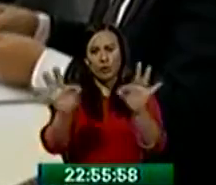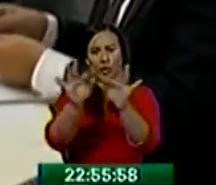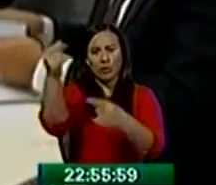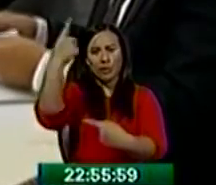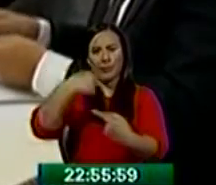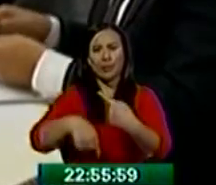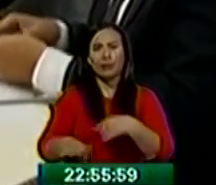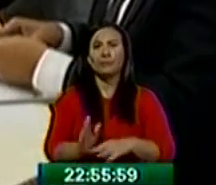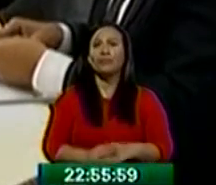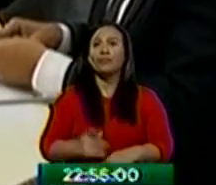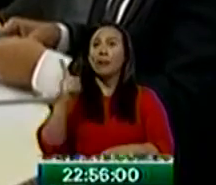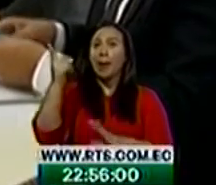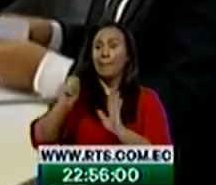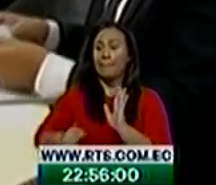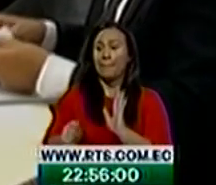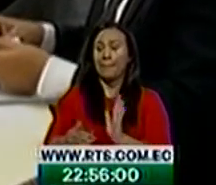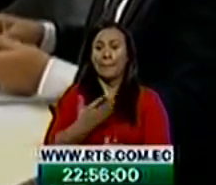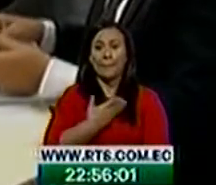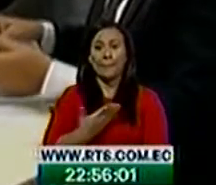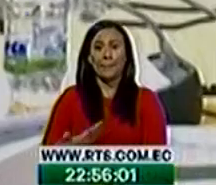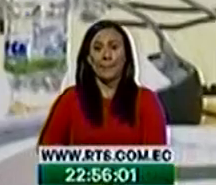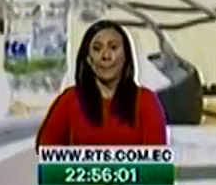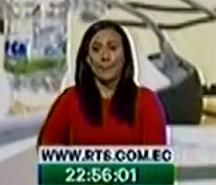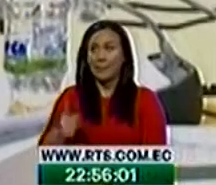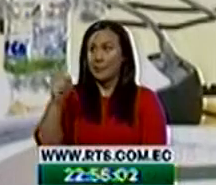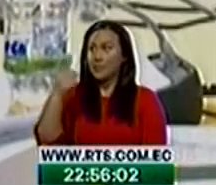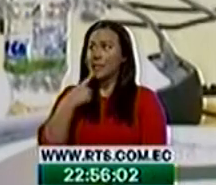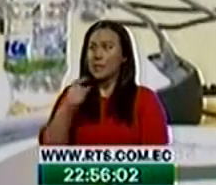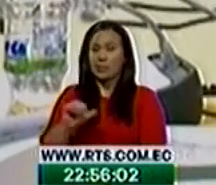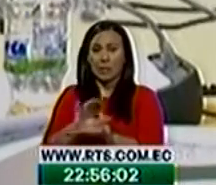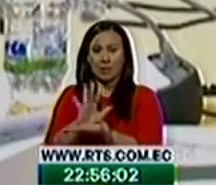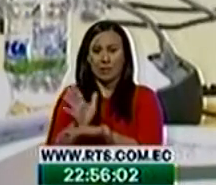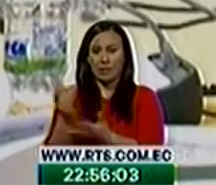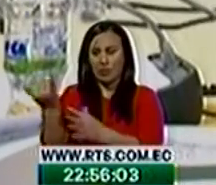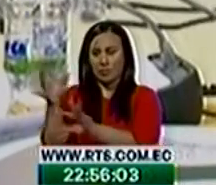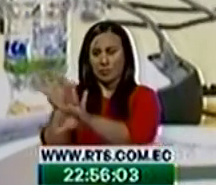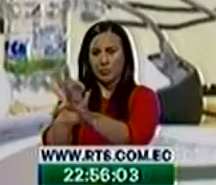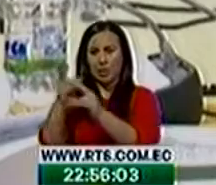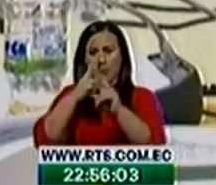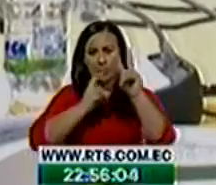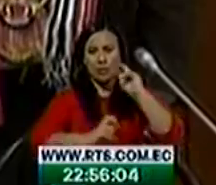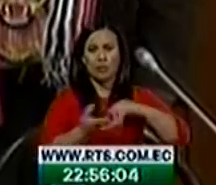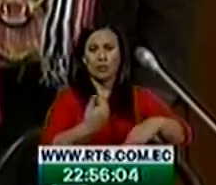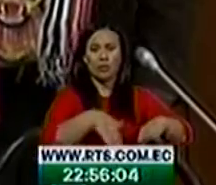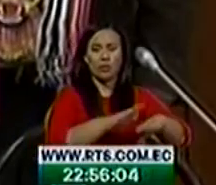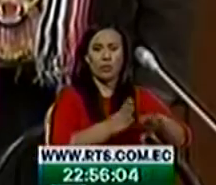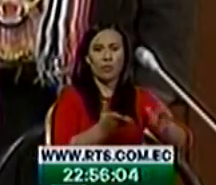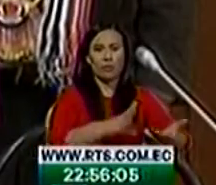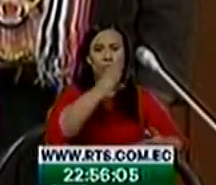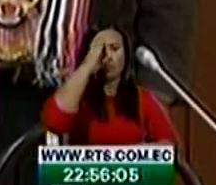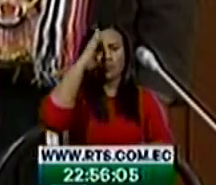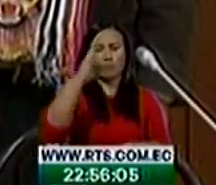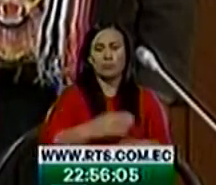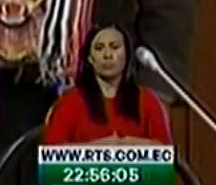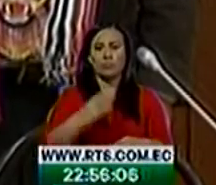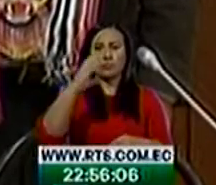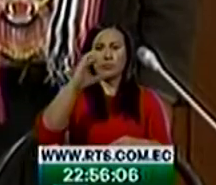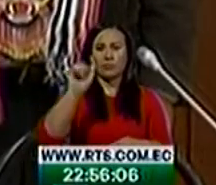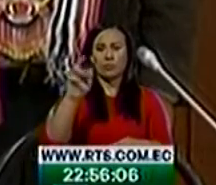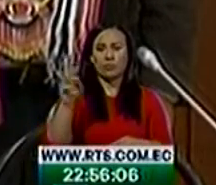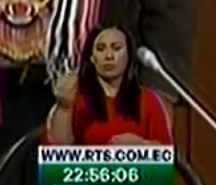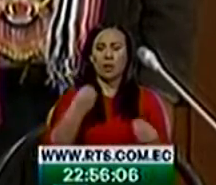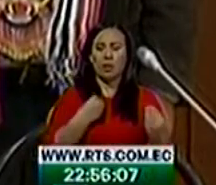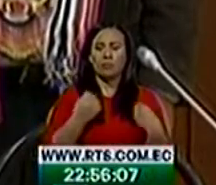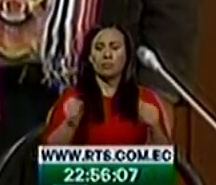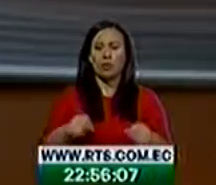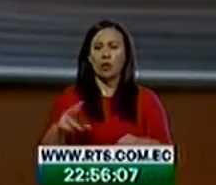Fue el presidente de la Comisión Ocasional de la Asamblea Nacional que investiga el asesinato del general Jorge Gabela, César Litardo, quien anunciaba